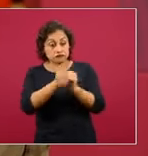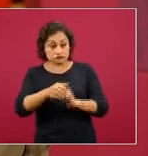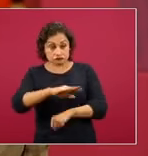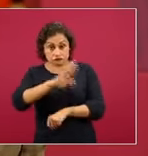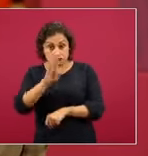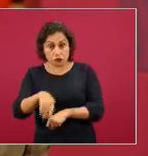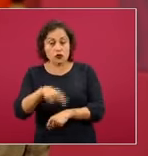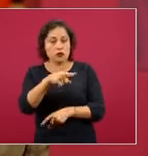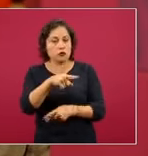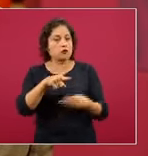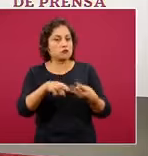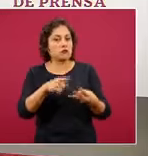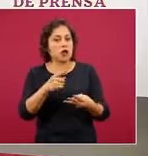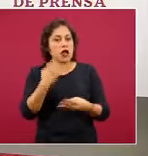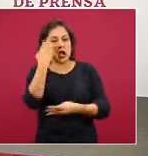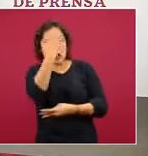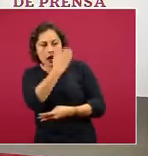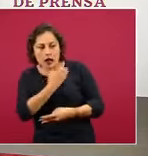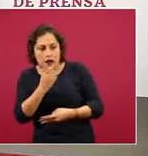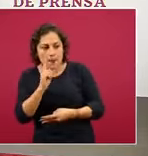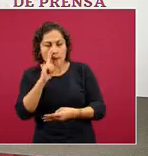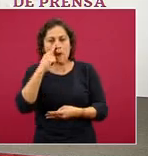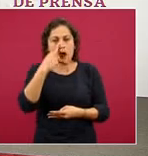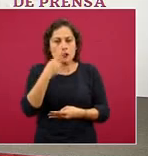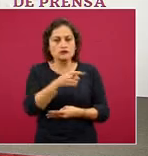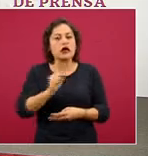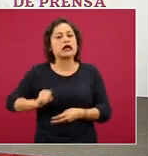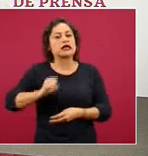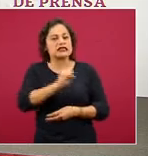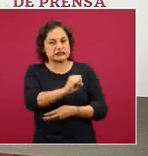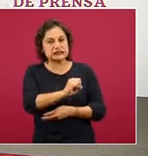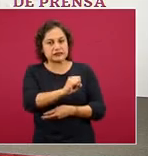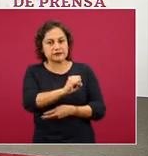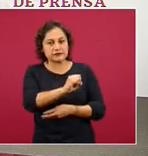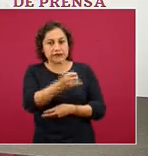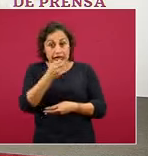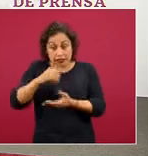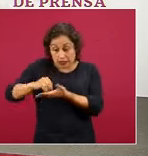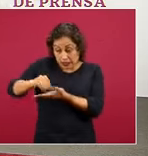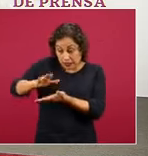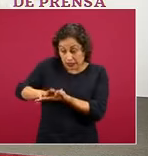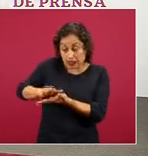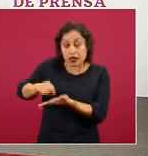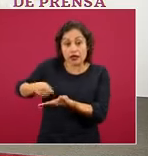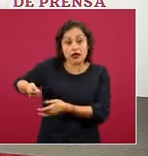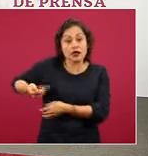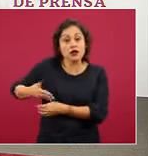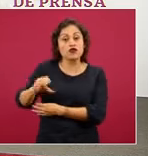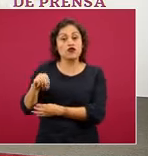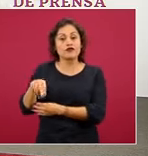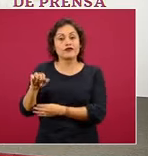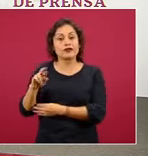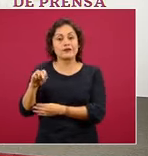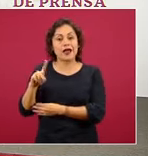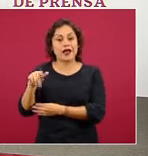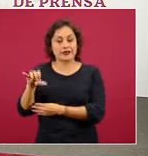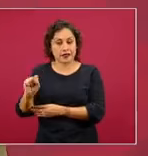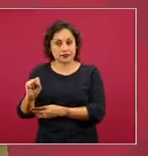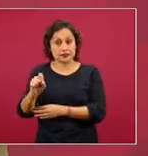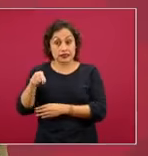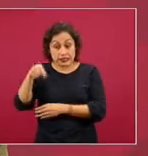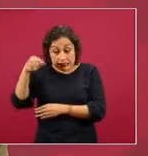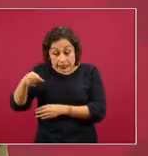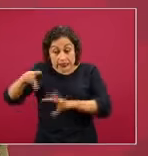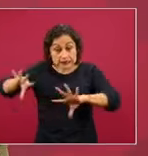prueba y por lo tanto se confirmó. Son las muertes confirmadas. También estamos incluyendo en esas muertes, ya desde